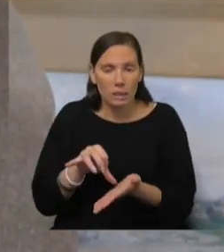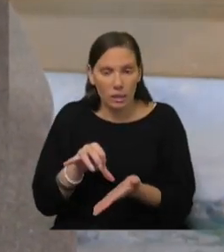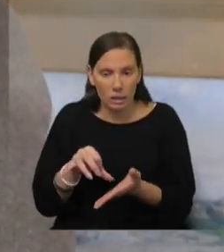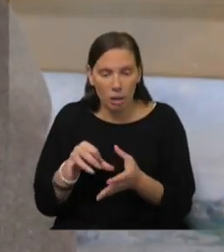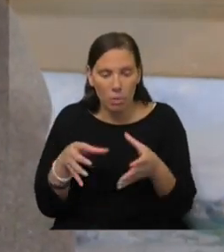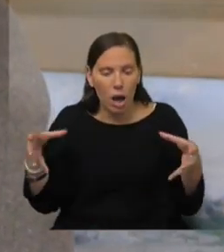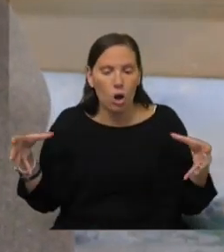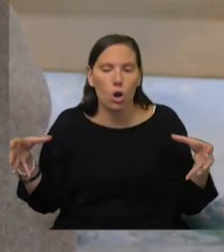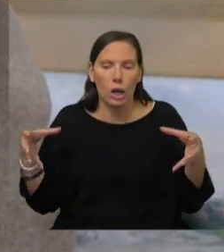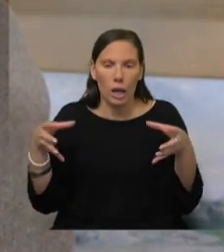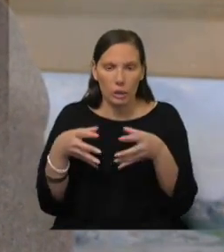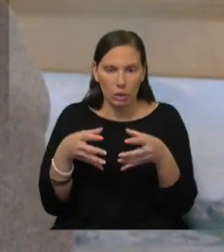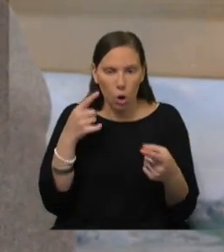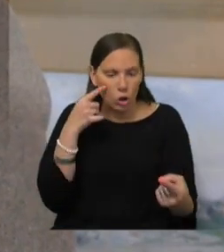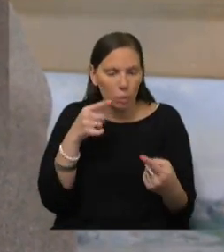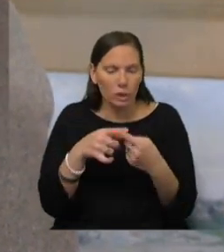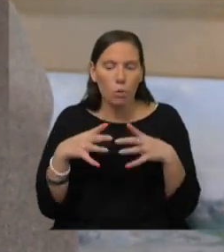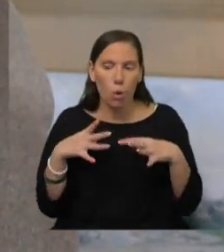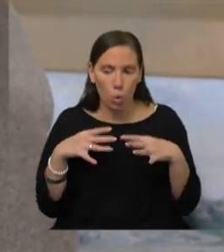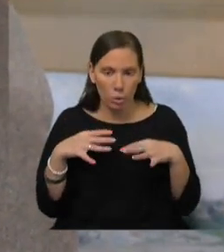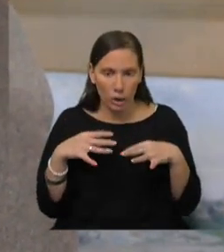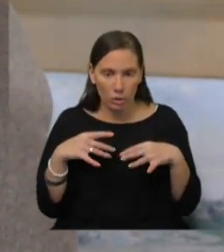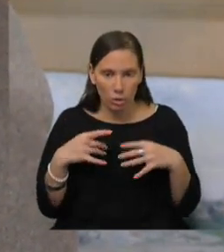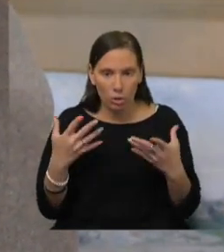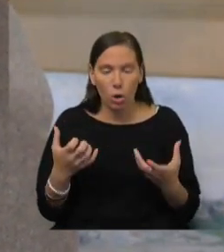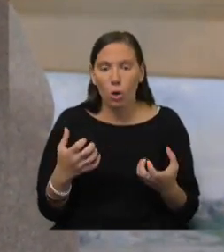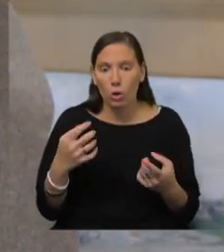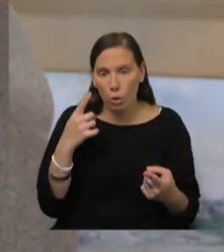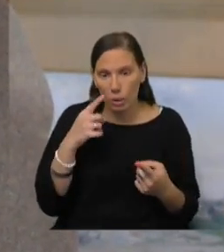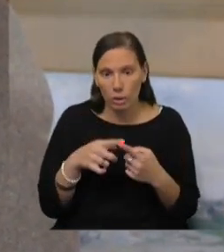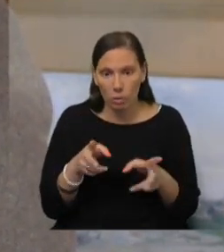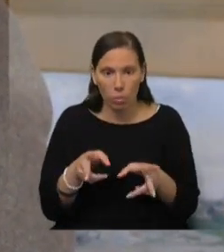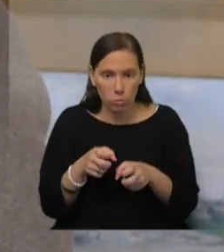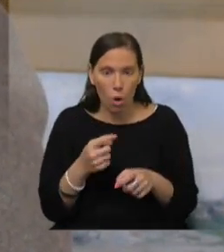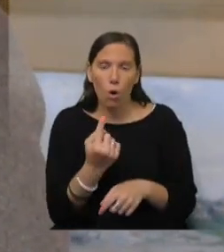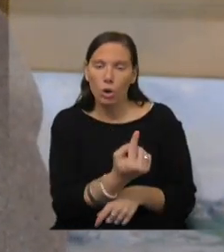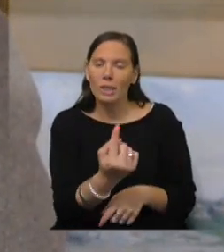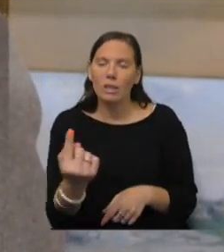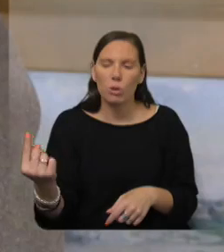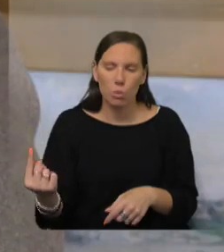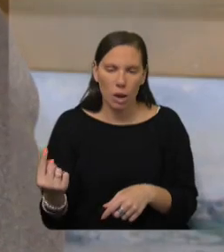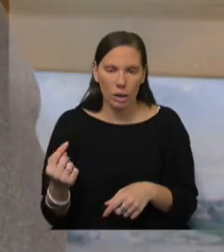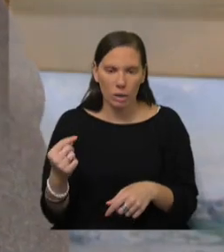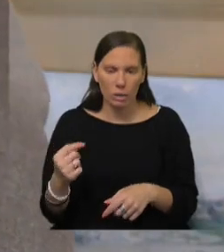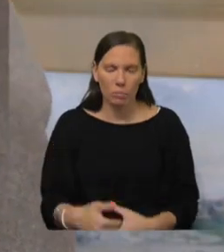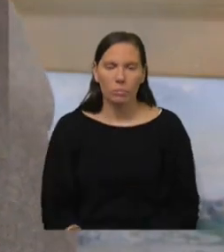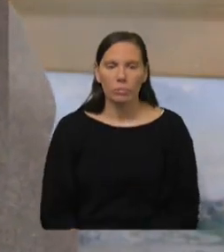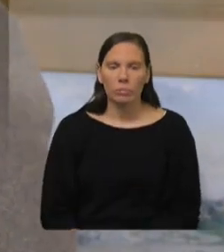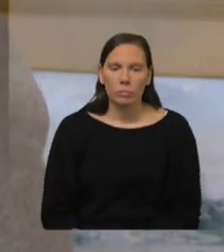colectivos con fines jubilatorios con Ánimo de lucro con con cuentas individuales es eso lo Queda